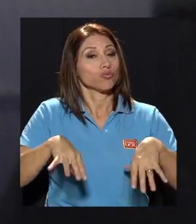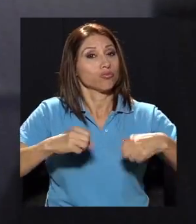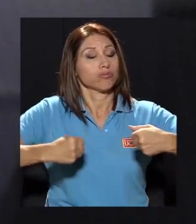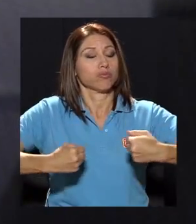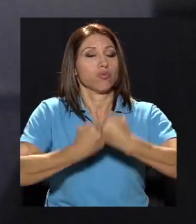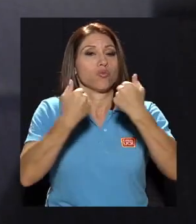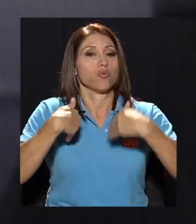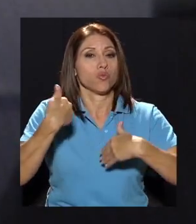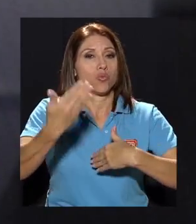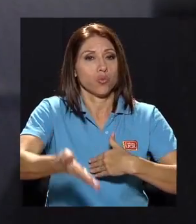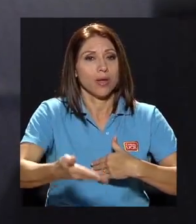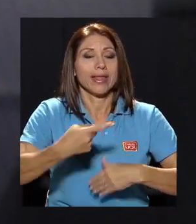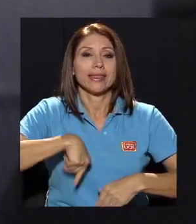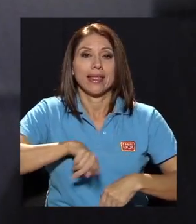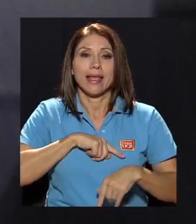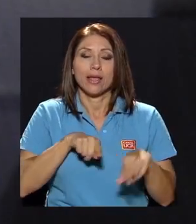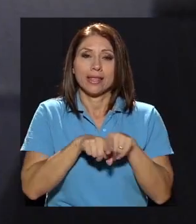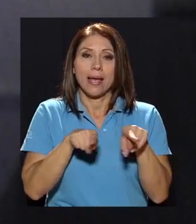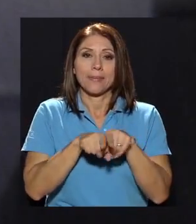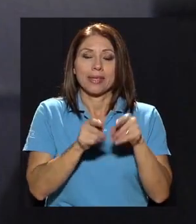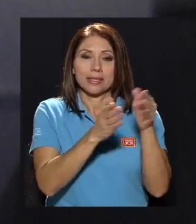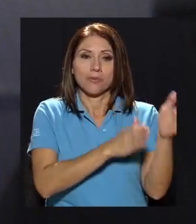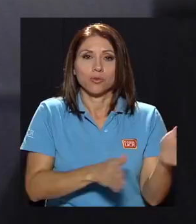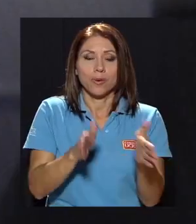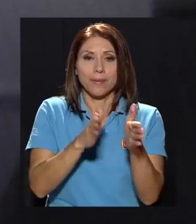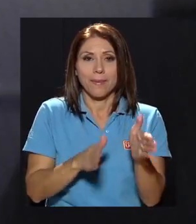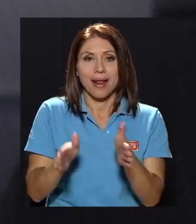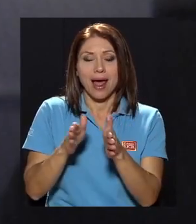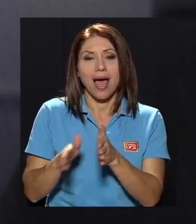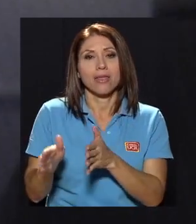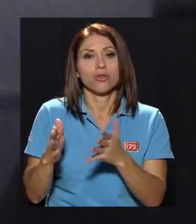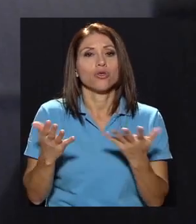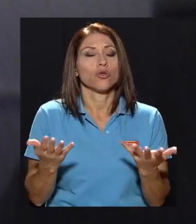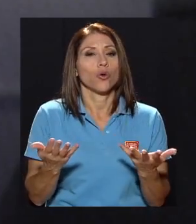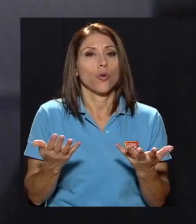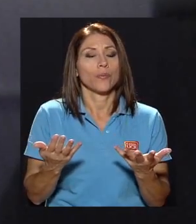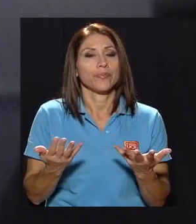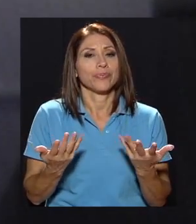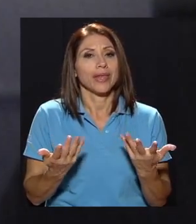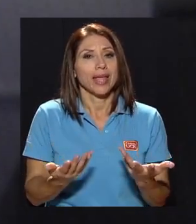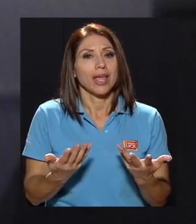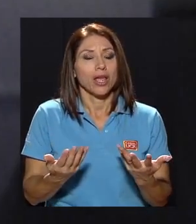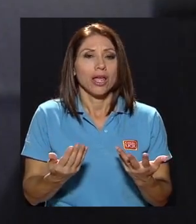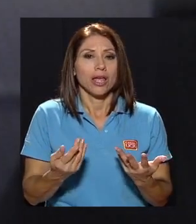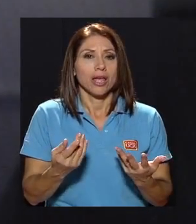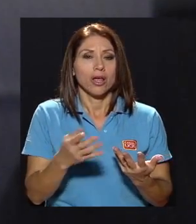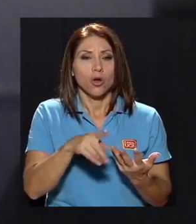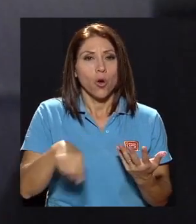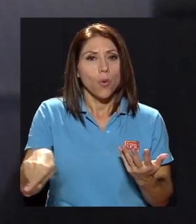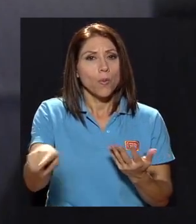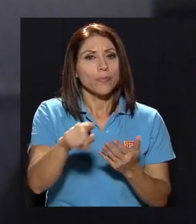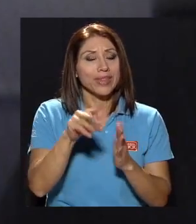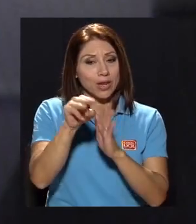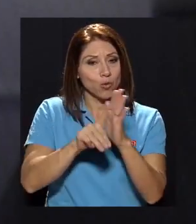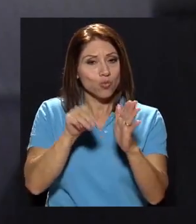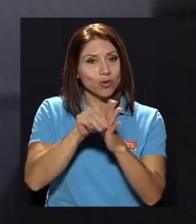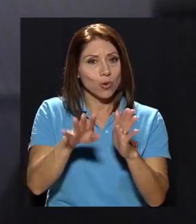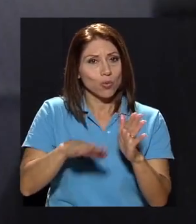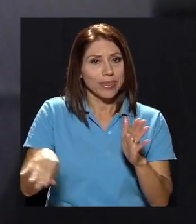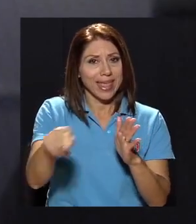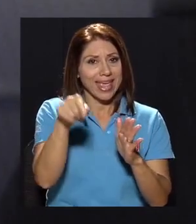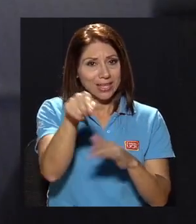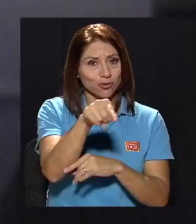les estamos preparando también como muy rica currículum de ellos. ¿Por qué? Porque aquí